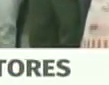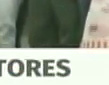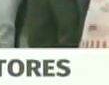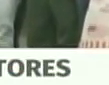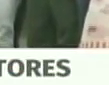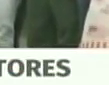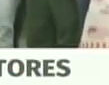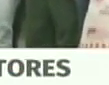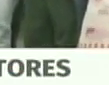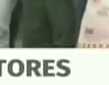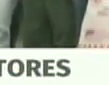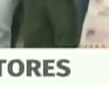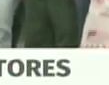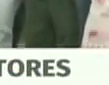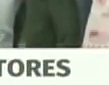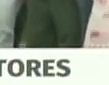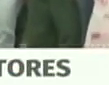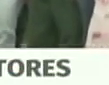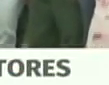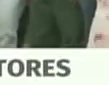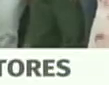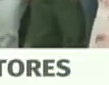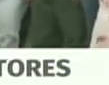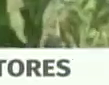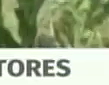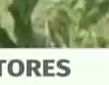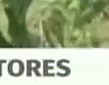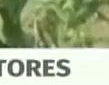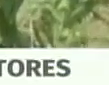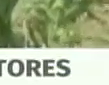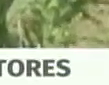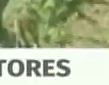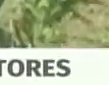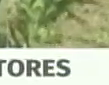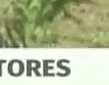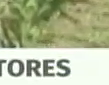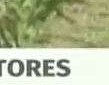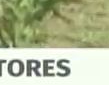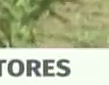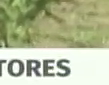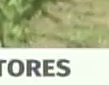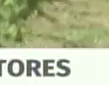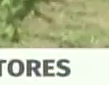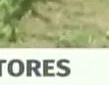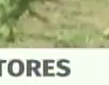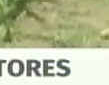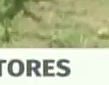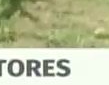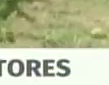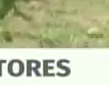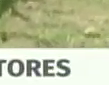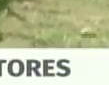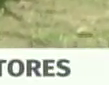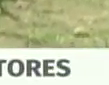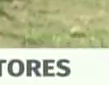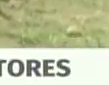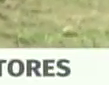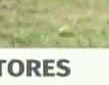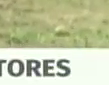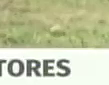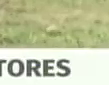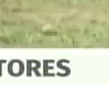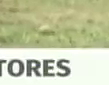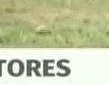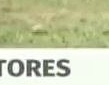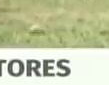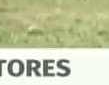hectáreas de atención a los pequeños y medianos productores y nos hemos recorrido todo el sur y estamos acá ya en el municipio simón bolívar entregando